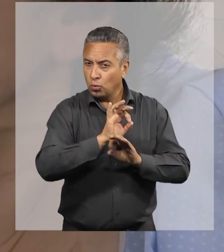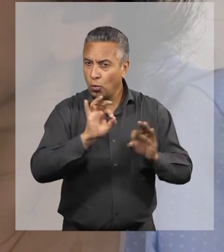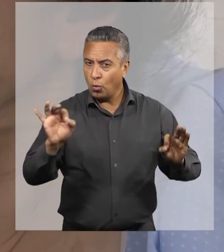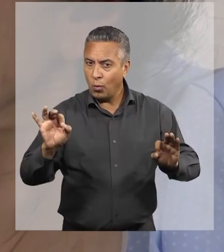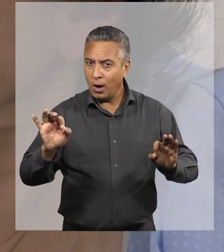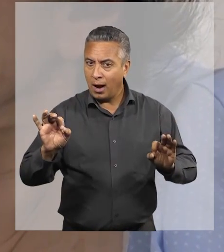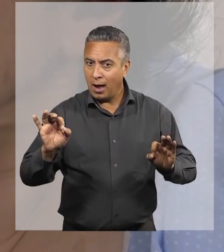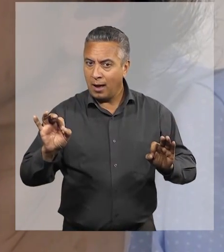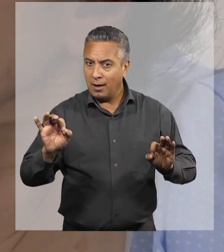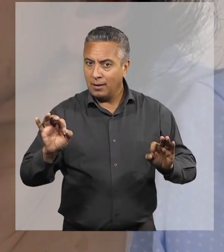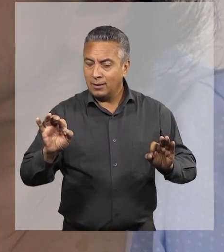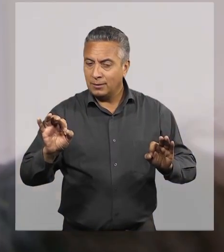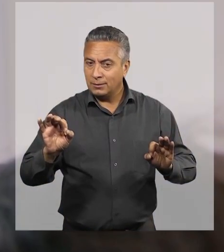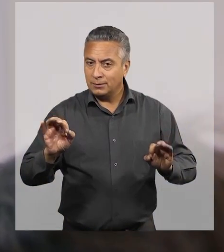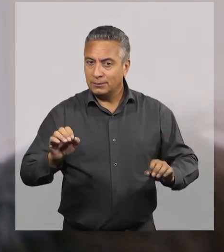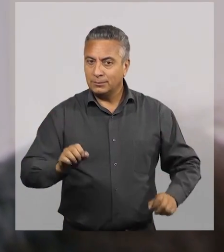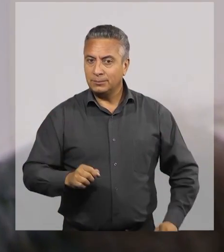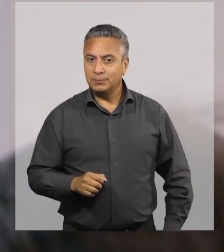Nunca.